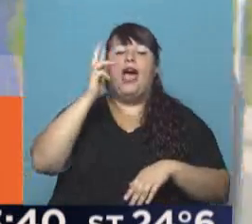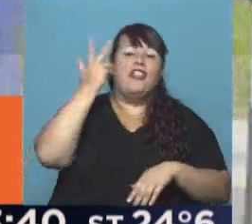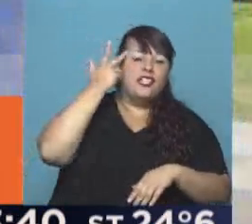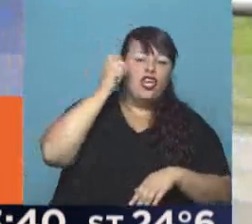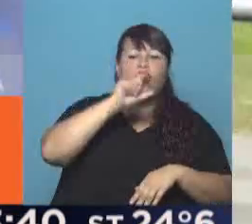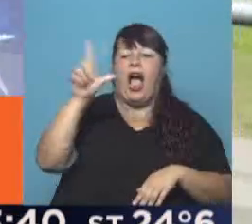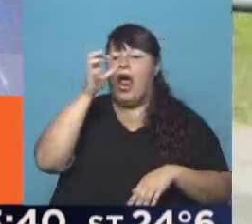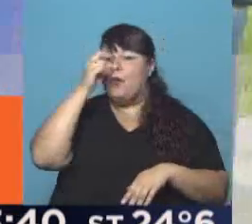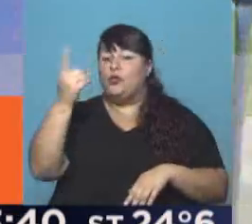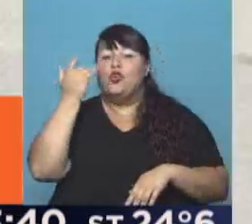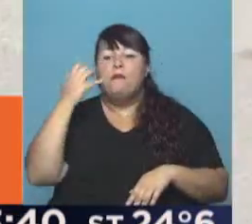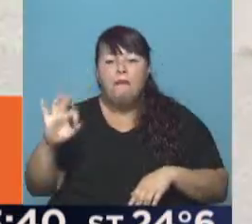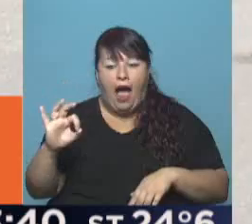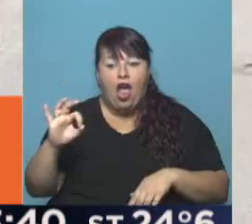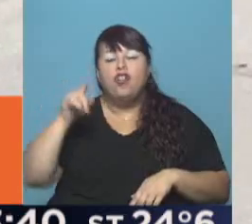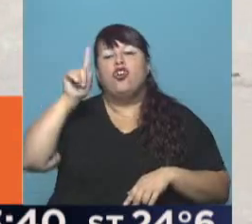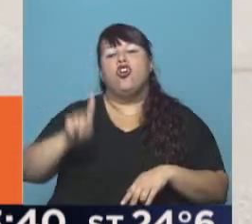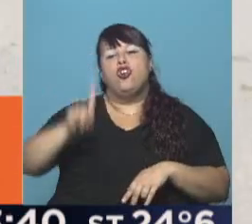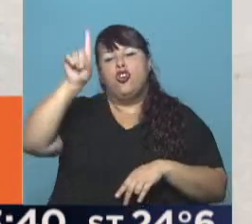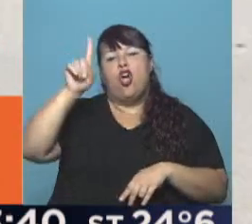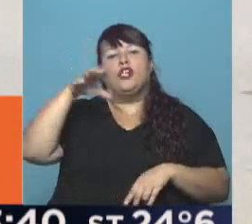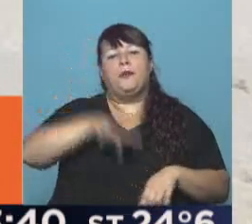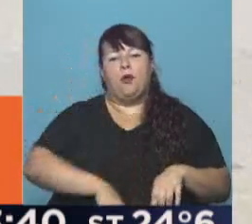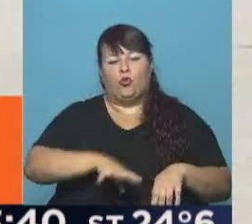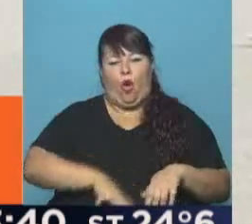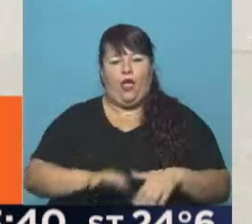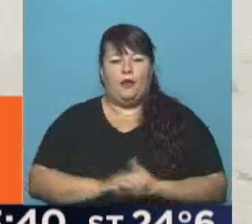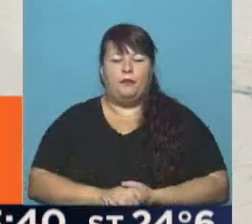18 y 21 de mayo en el norte de portugal